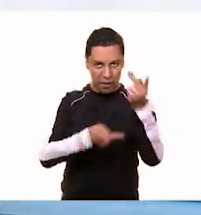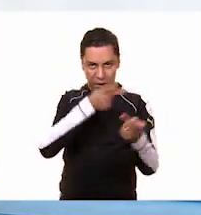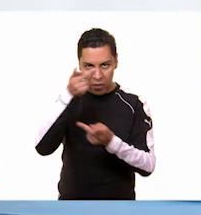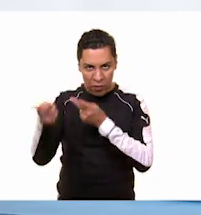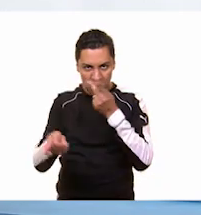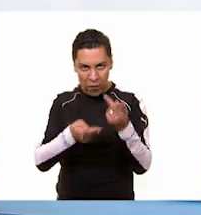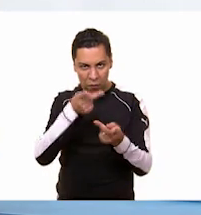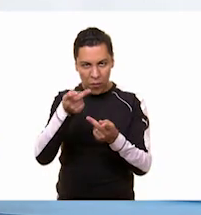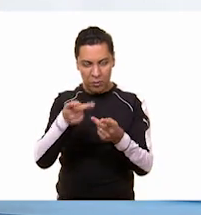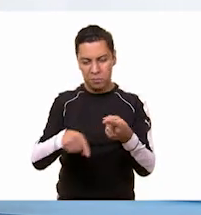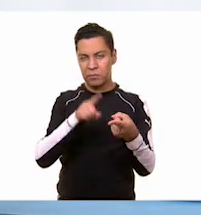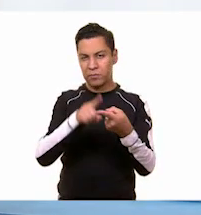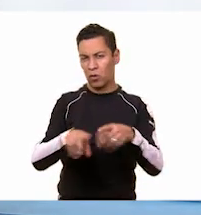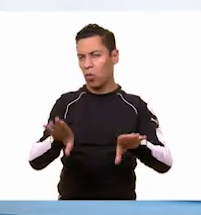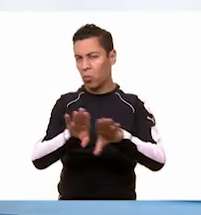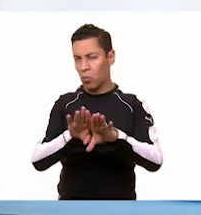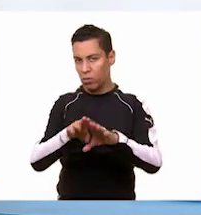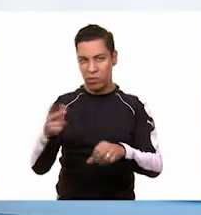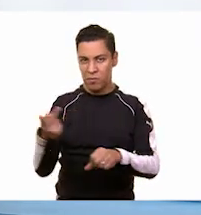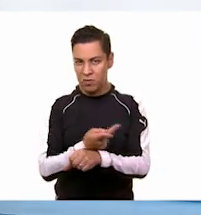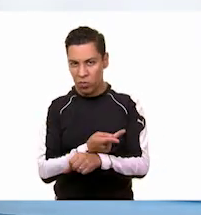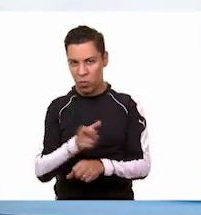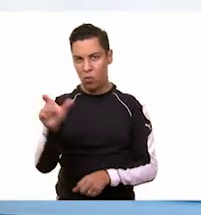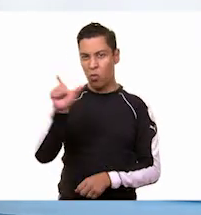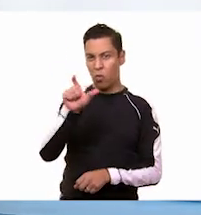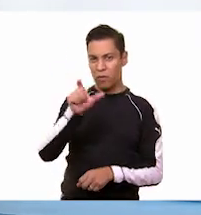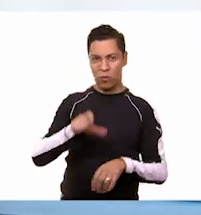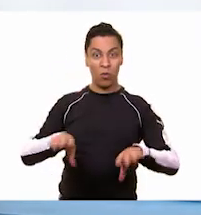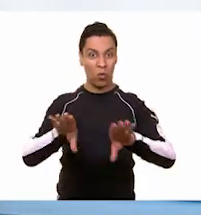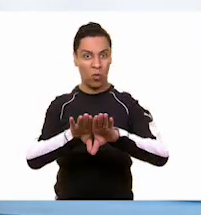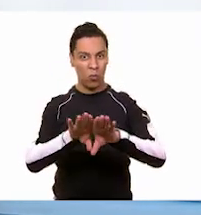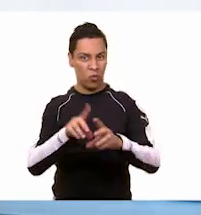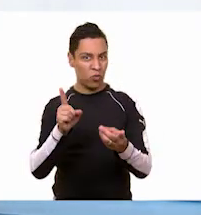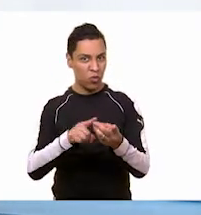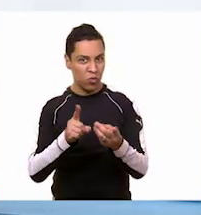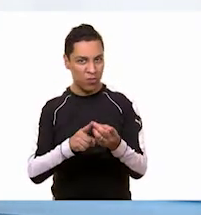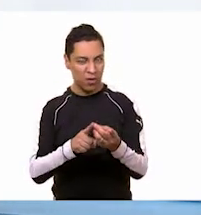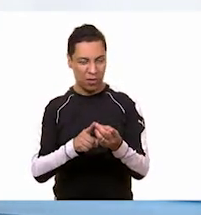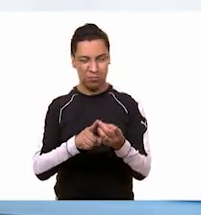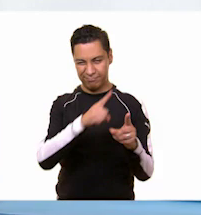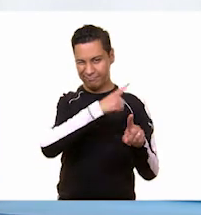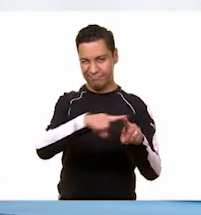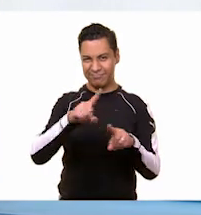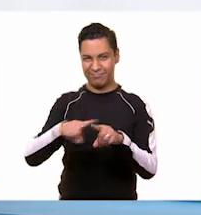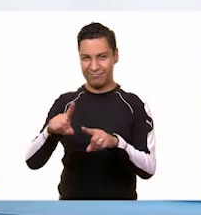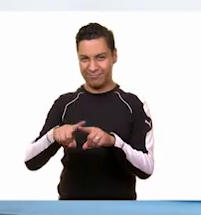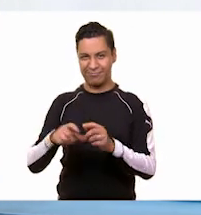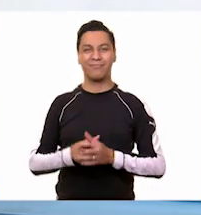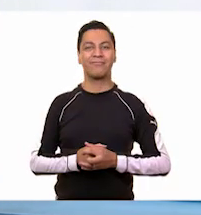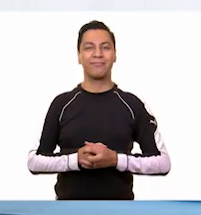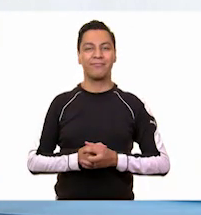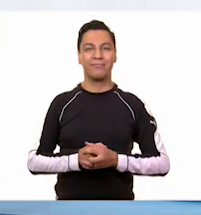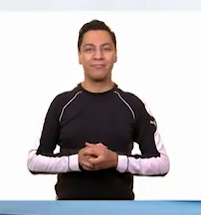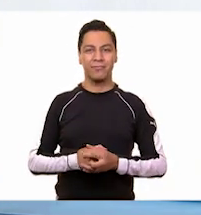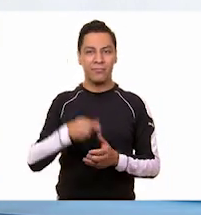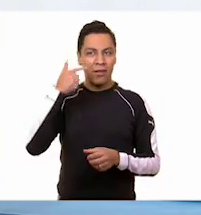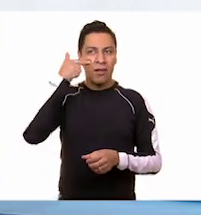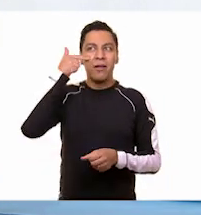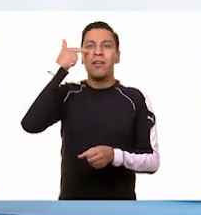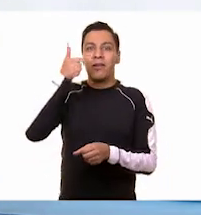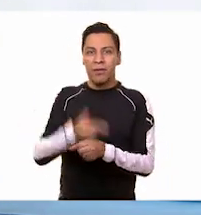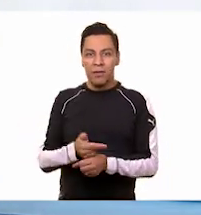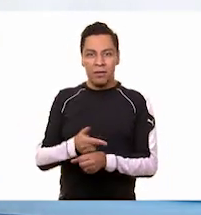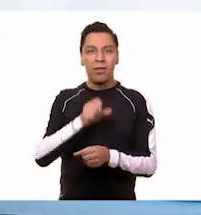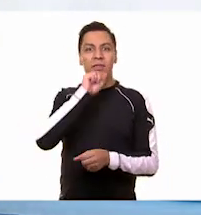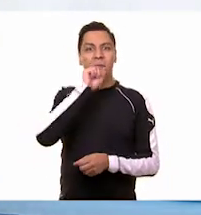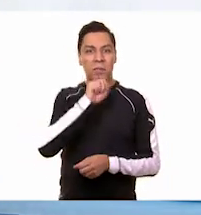guías como ¿qué pasó?, ¿cuándo?, ¿cómo?, ¿dónde?, entre otras. Y ya identificamos también